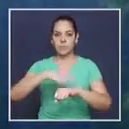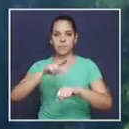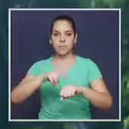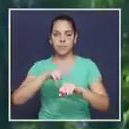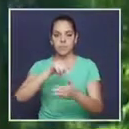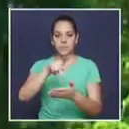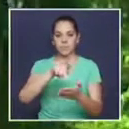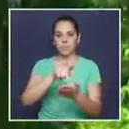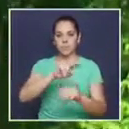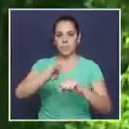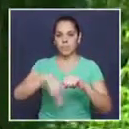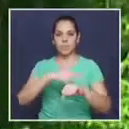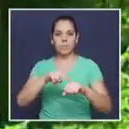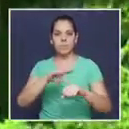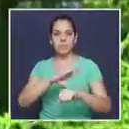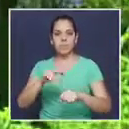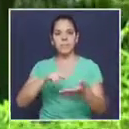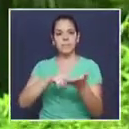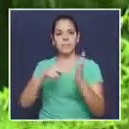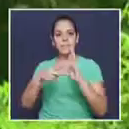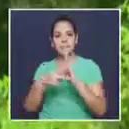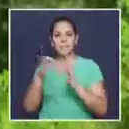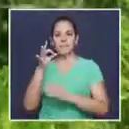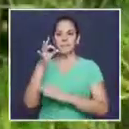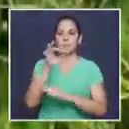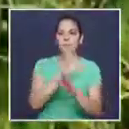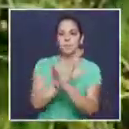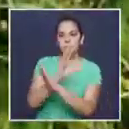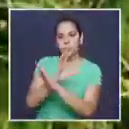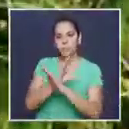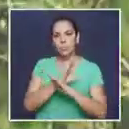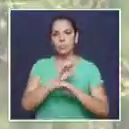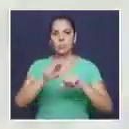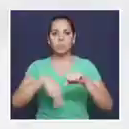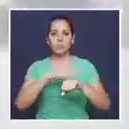Nacionales, marcando así un futuro verde para nuestro país.